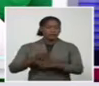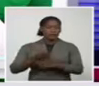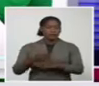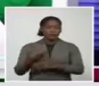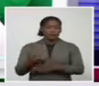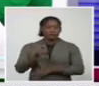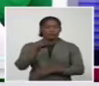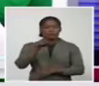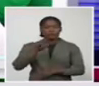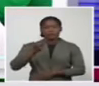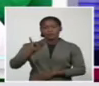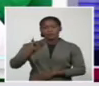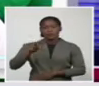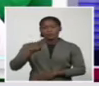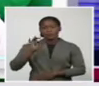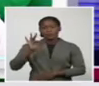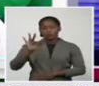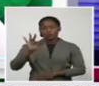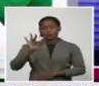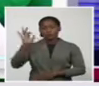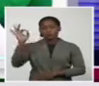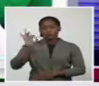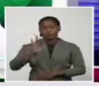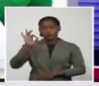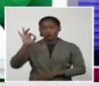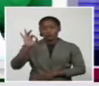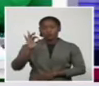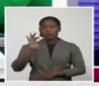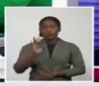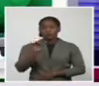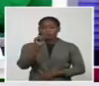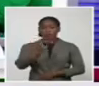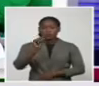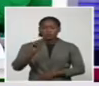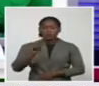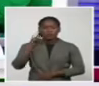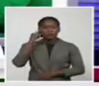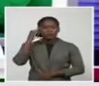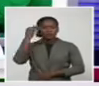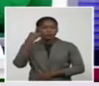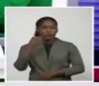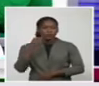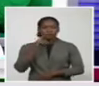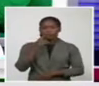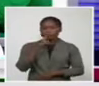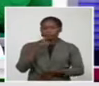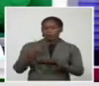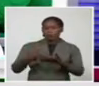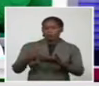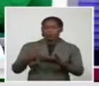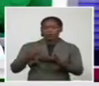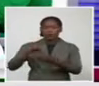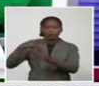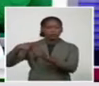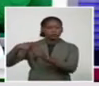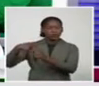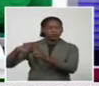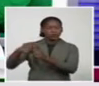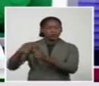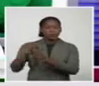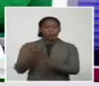16,18% de todas las personas que se han diagnosticado con COVID del 1 de noviembre a la